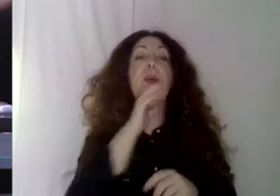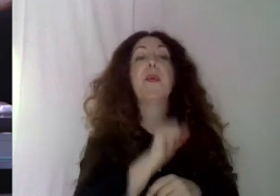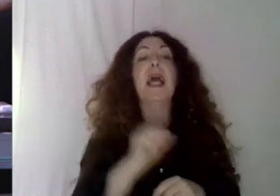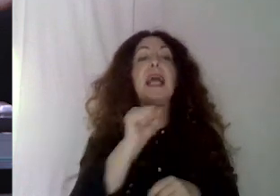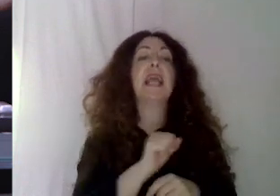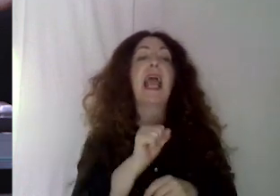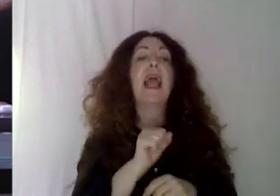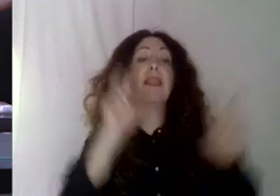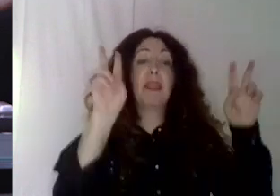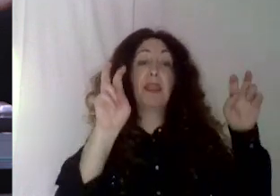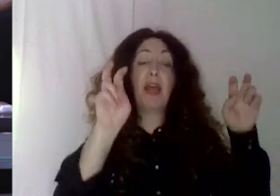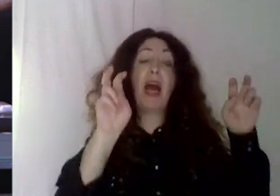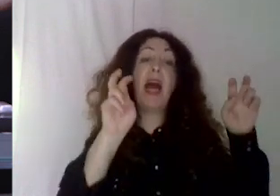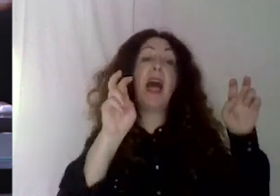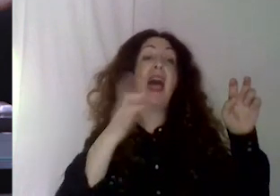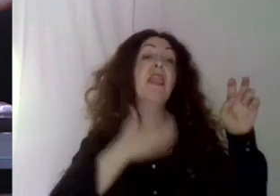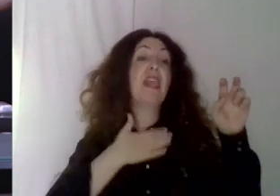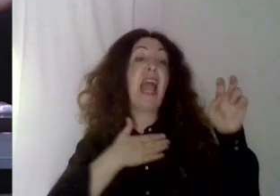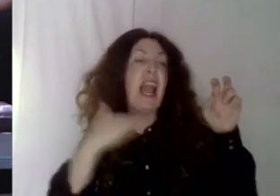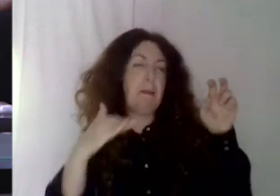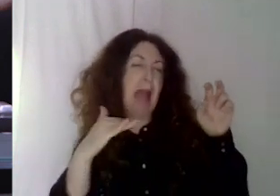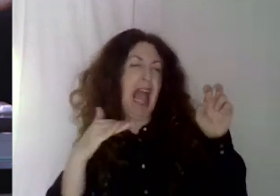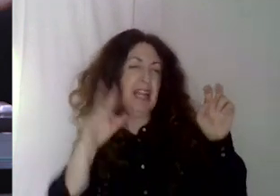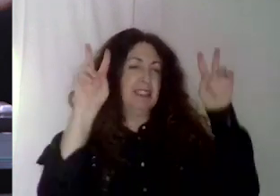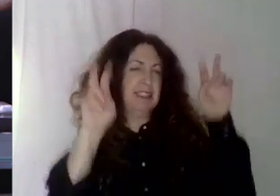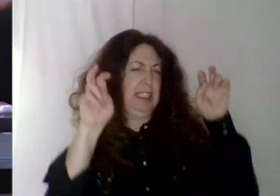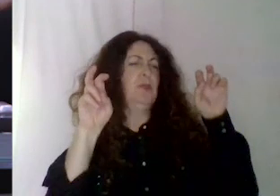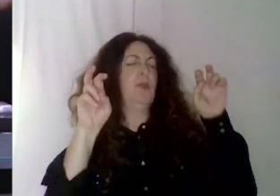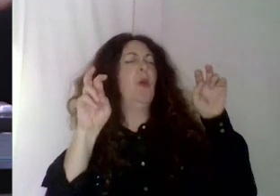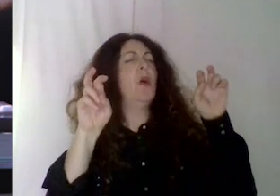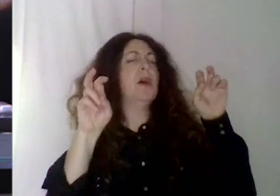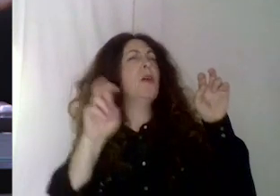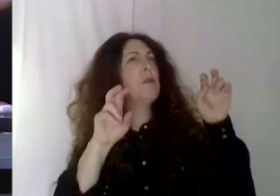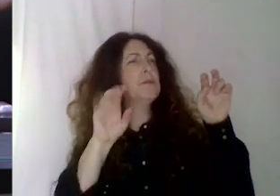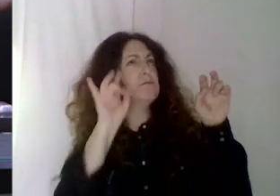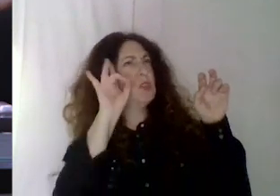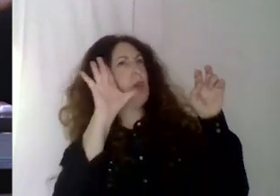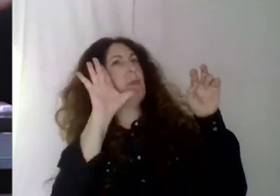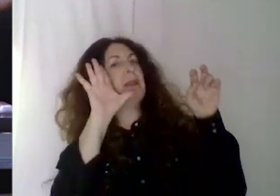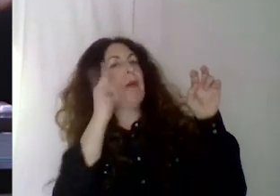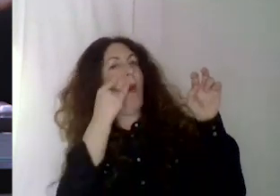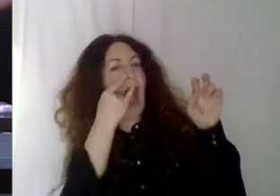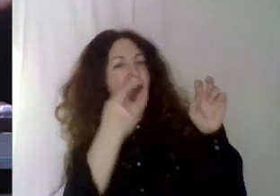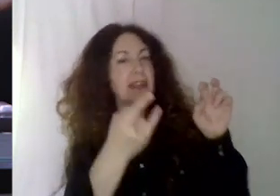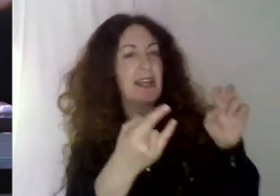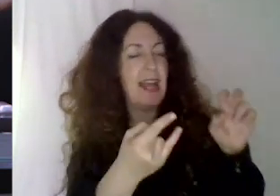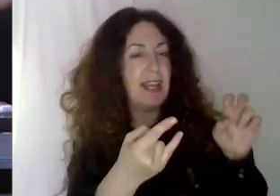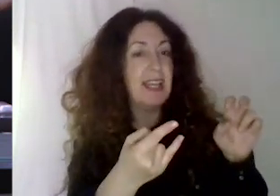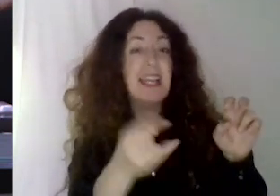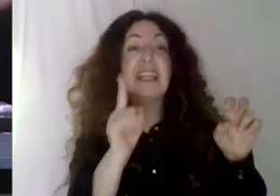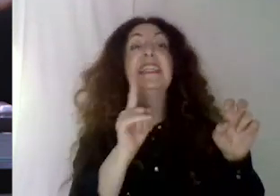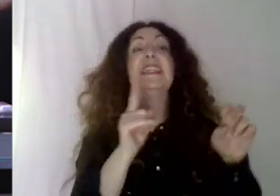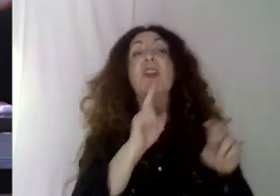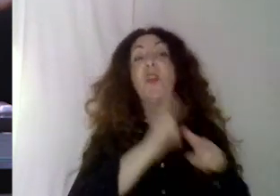también, moderniza muchísimo la música, con Monteverdi posteriormente y tal. Y creo que el título